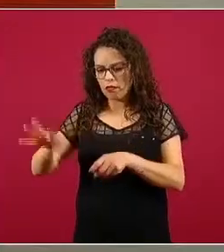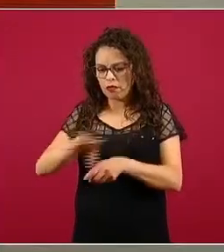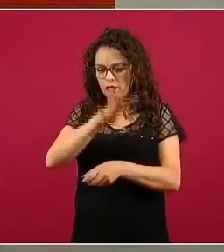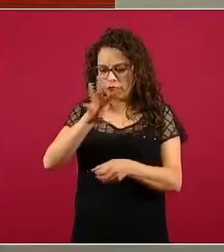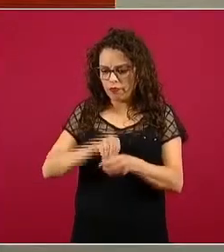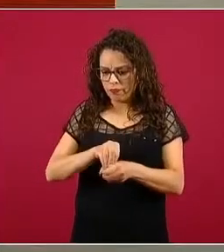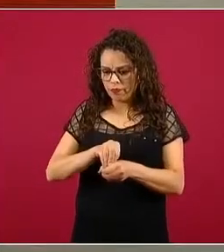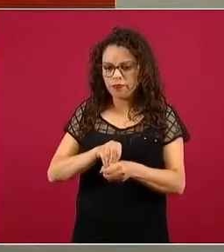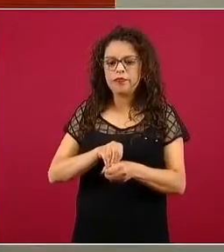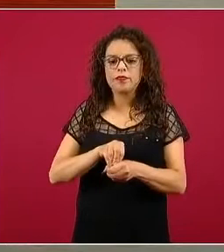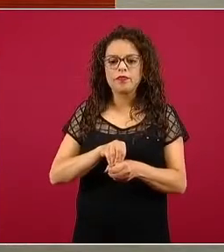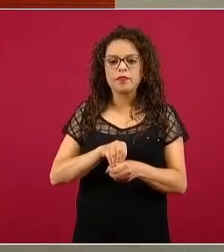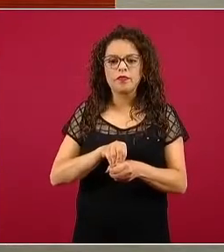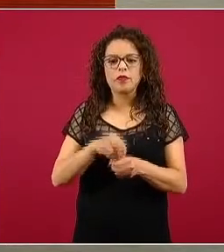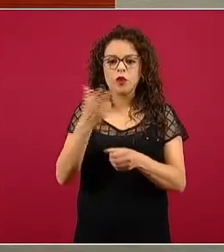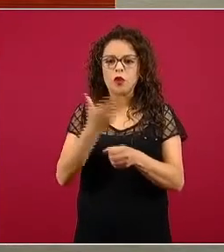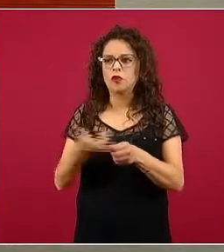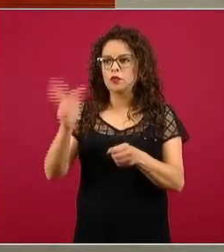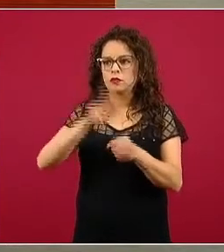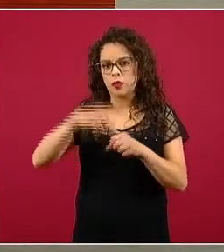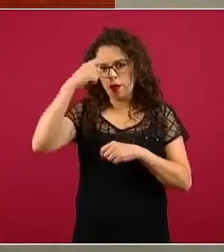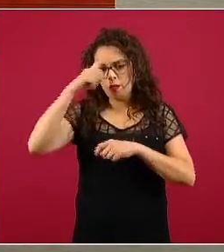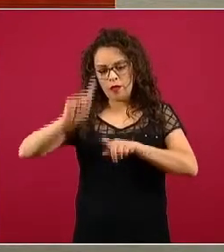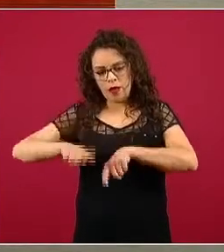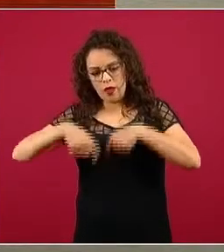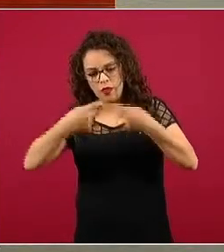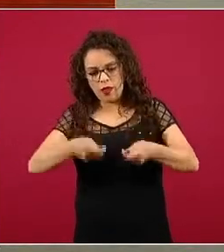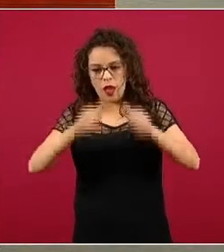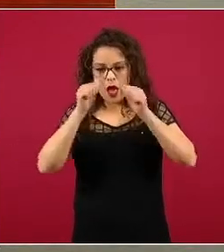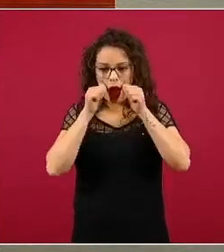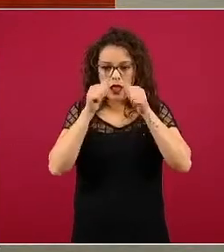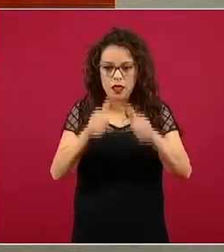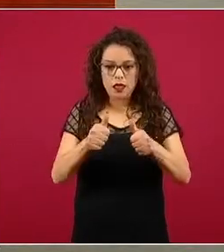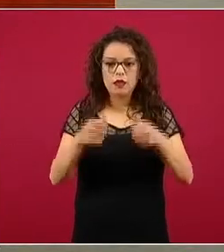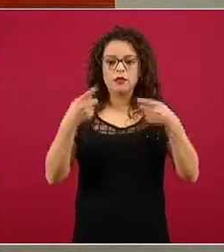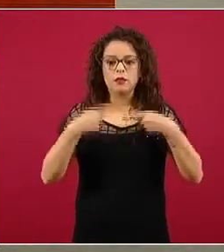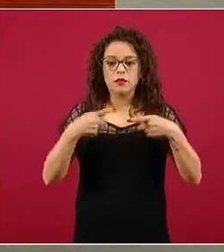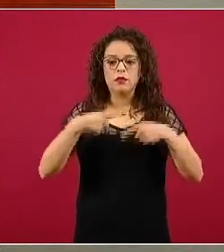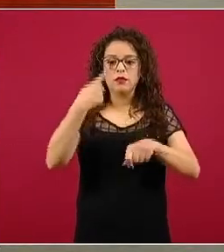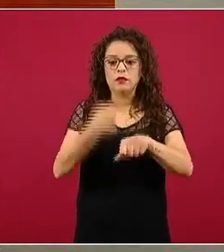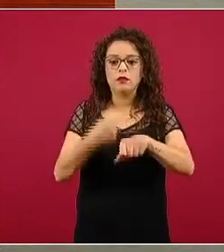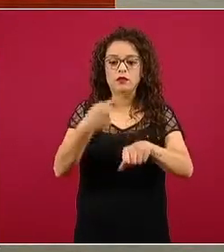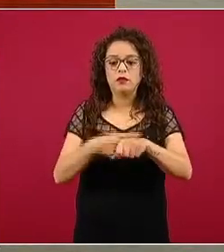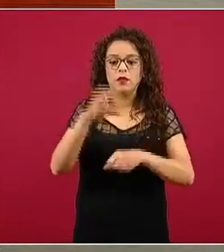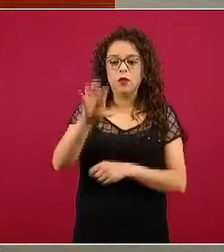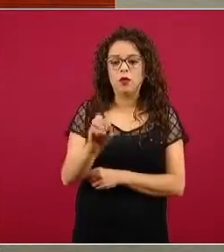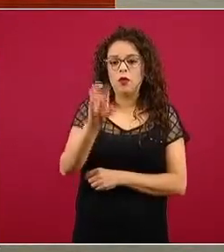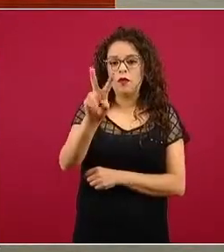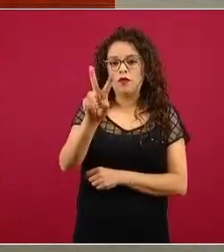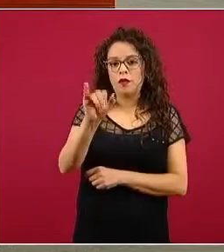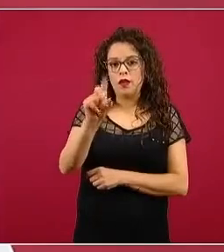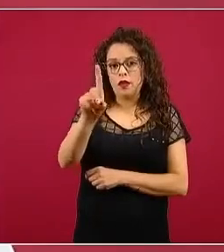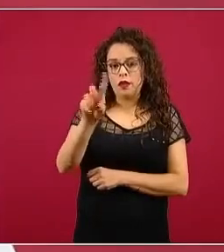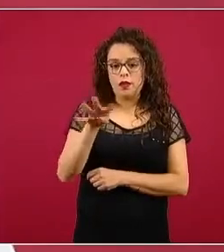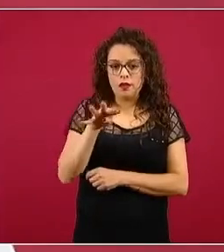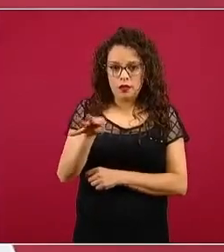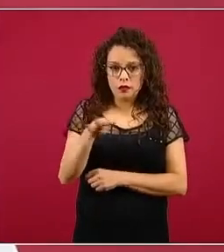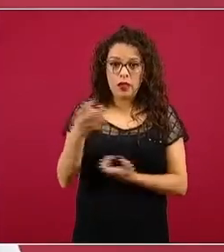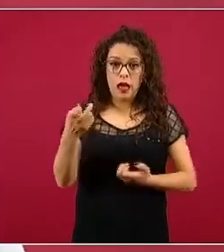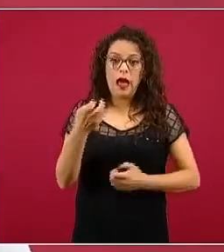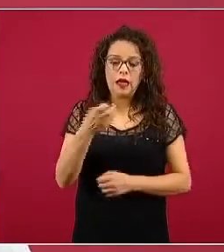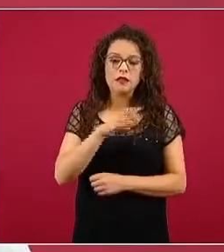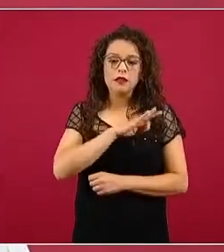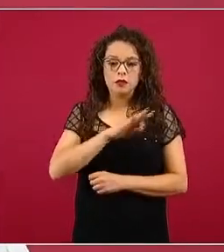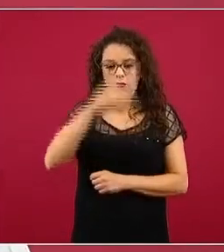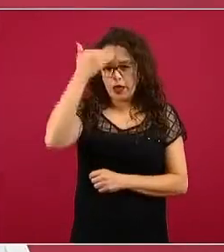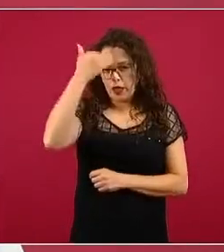sus capacidades precisamente a la atención de pacientes COVID-19 y entonces poder tener una mejor perspectiva